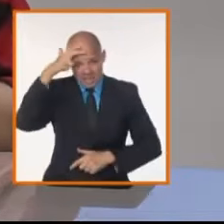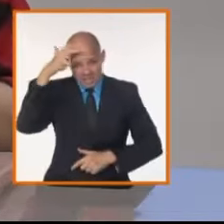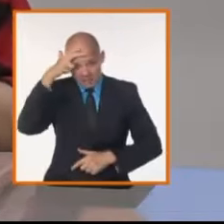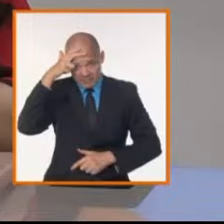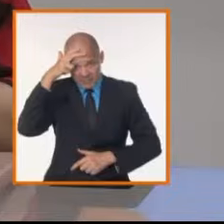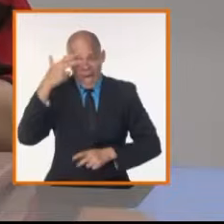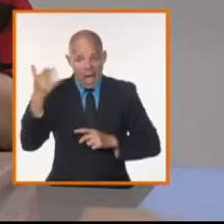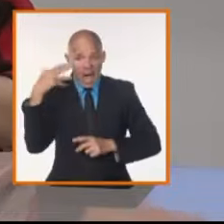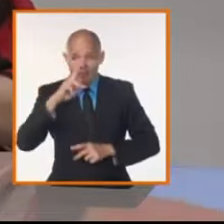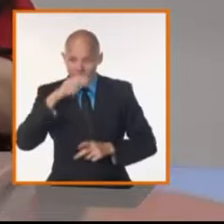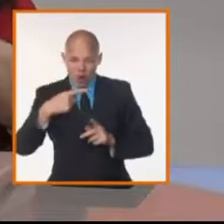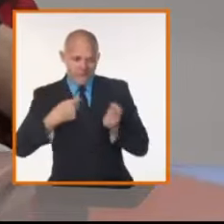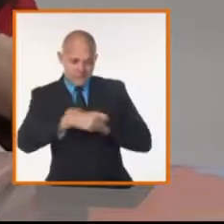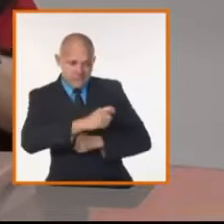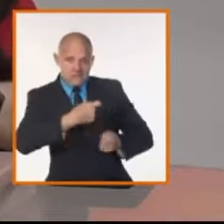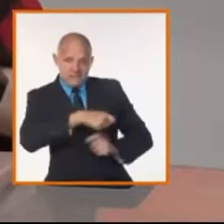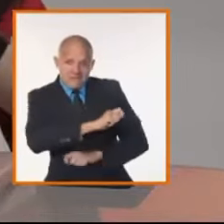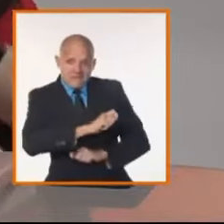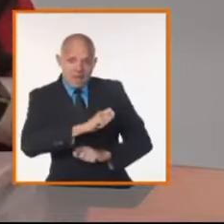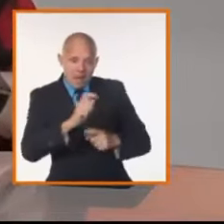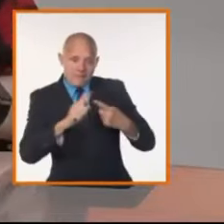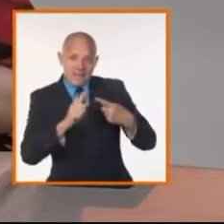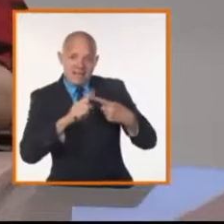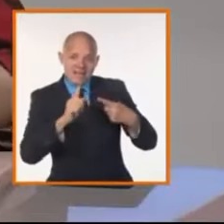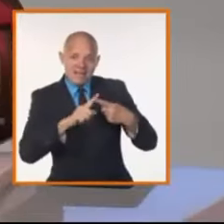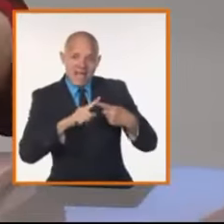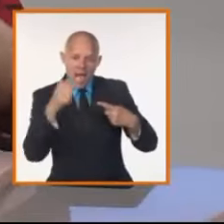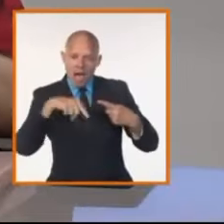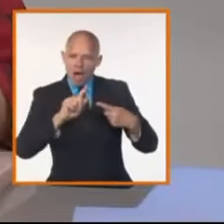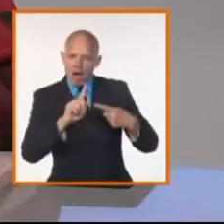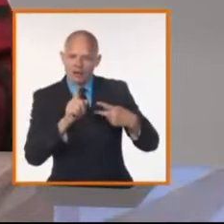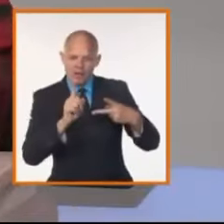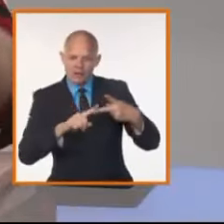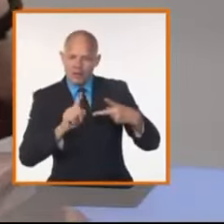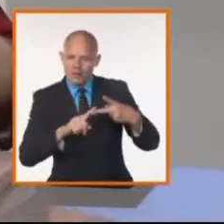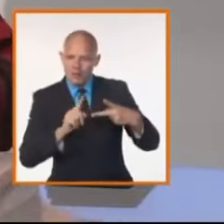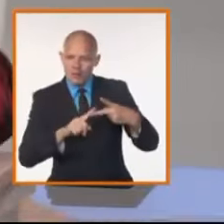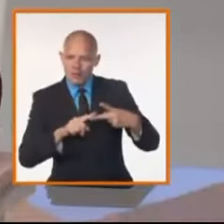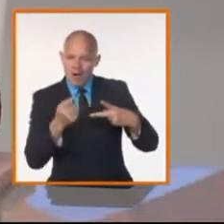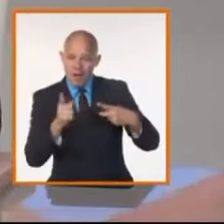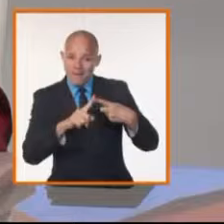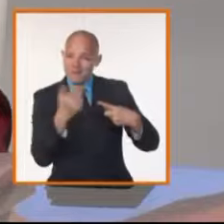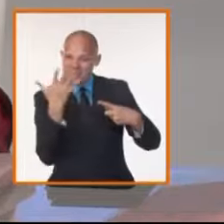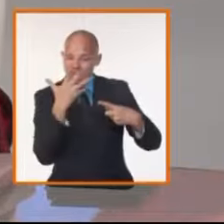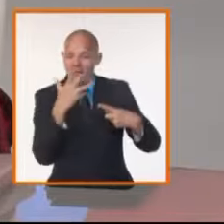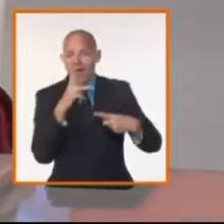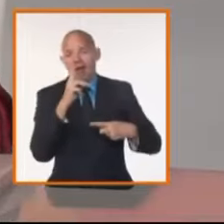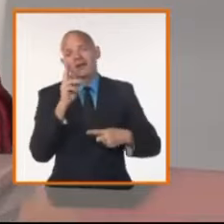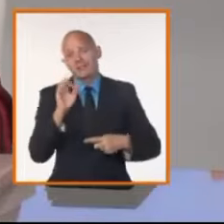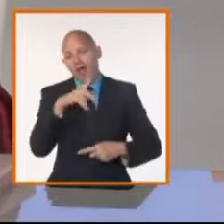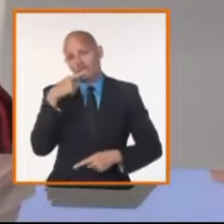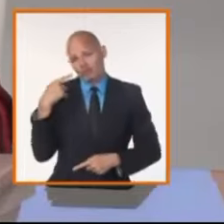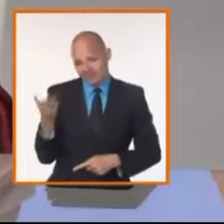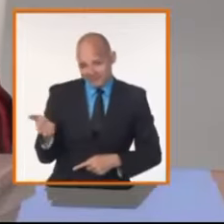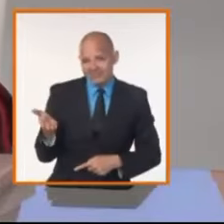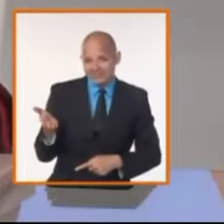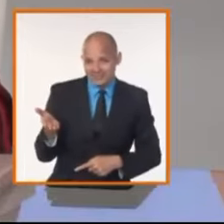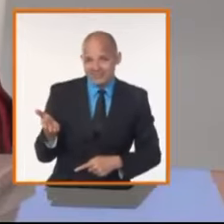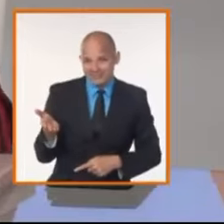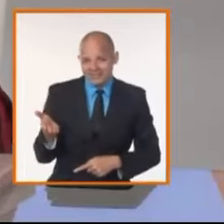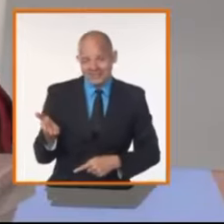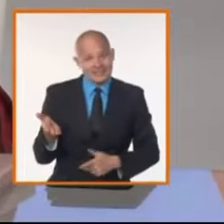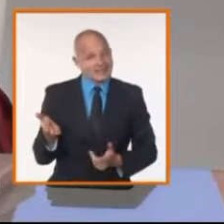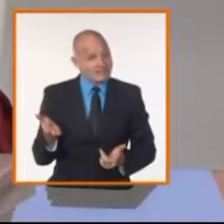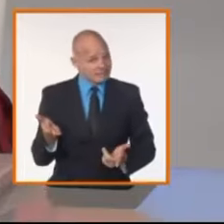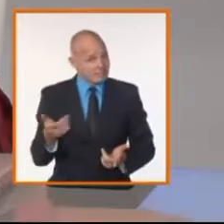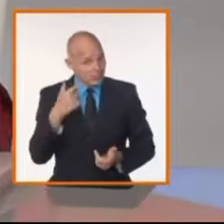a 2022 en el tema del gas el petróleo también hay importantísimos aumentos que yo creo que hay que tener en cuenta